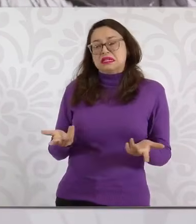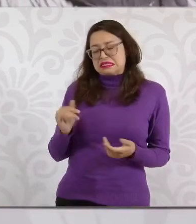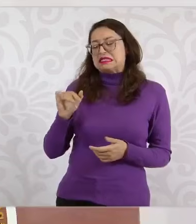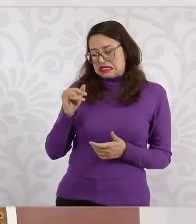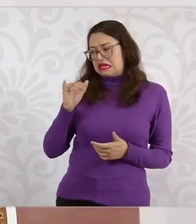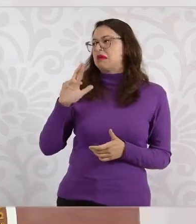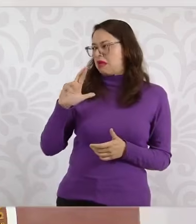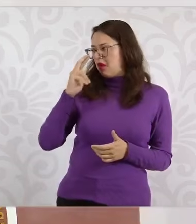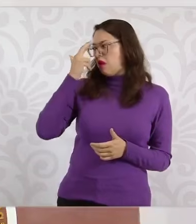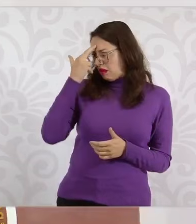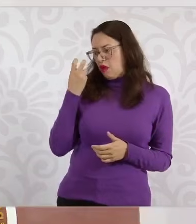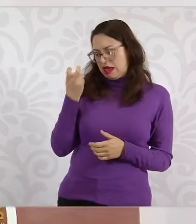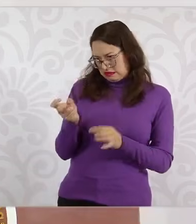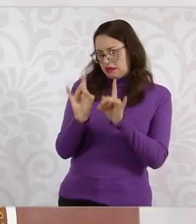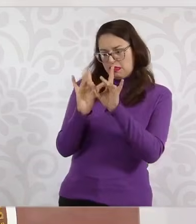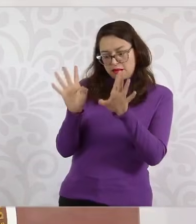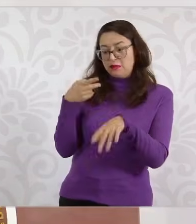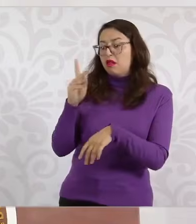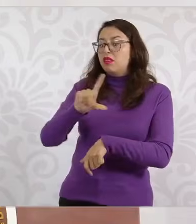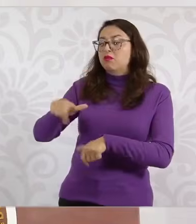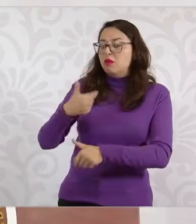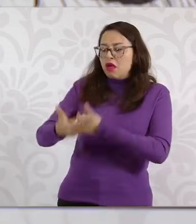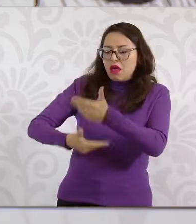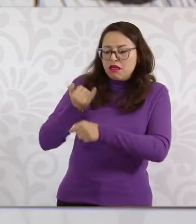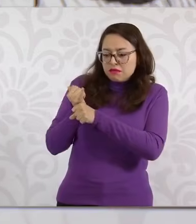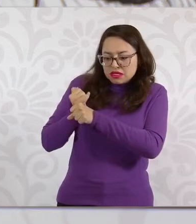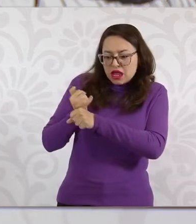cuál fue el final de la investigación.